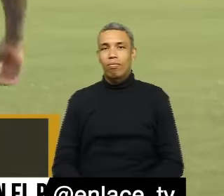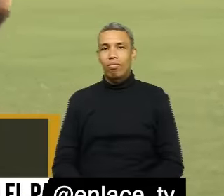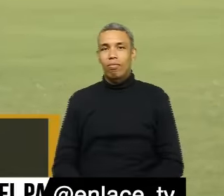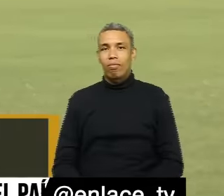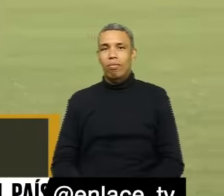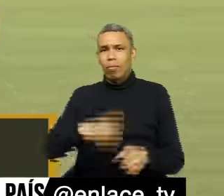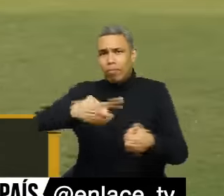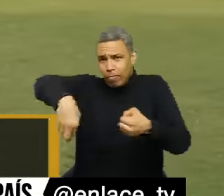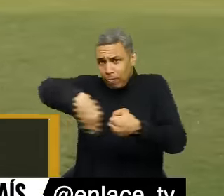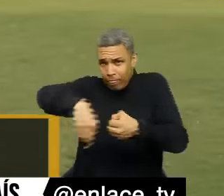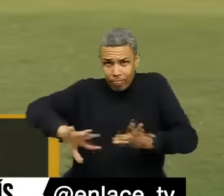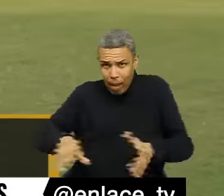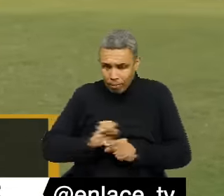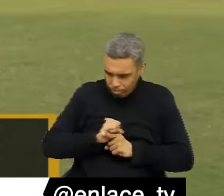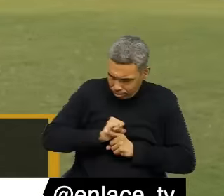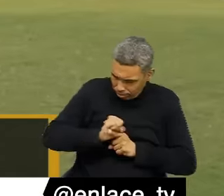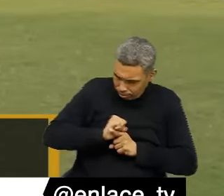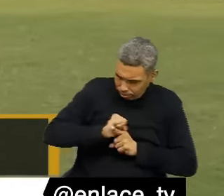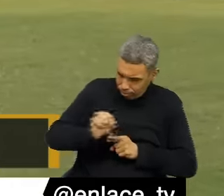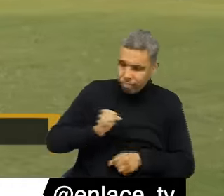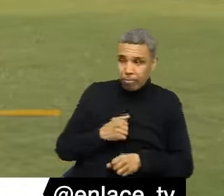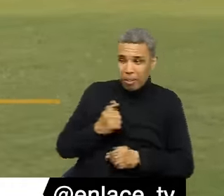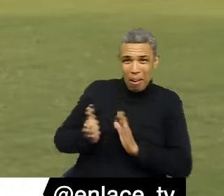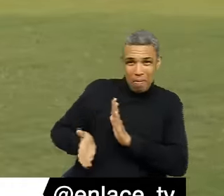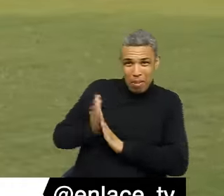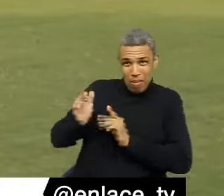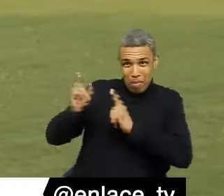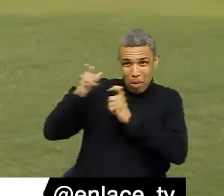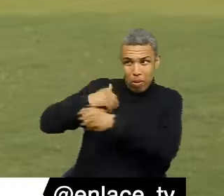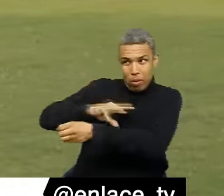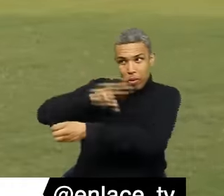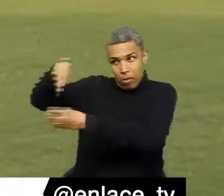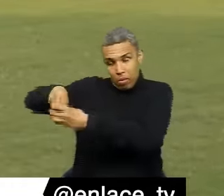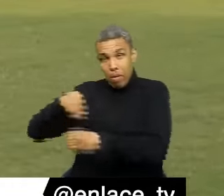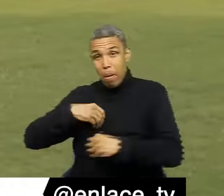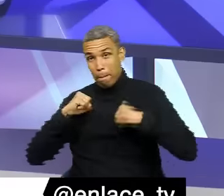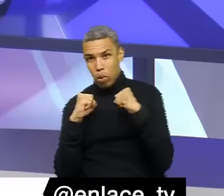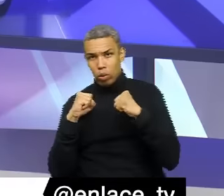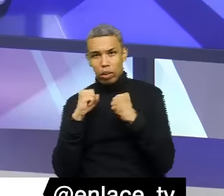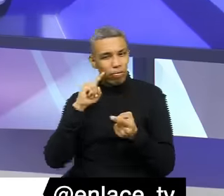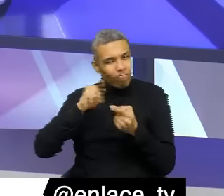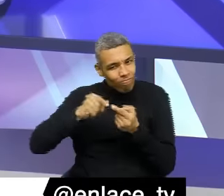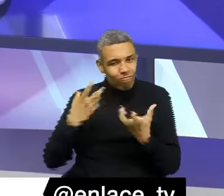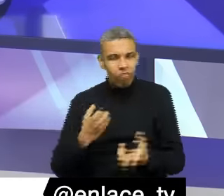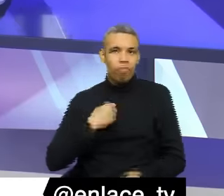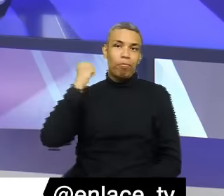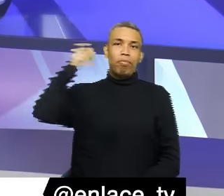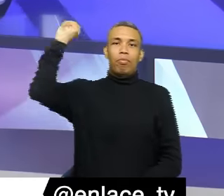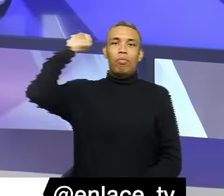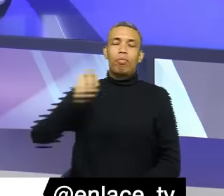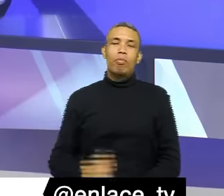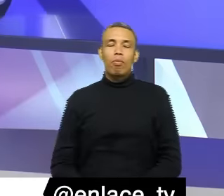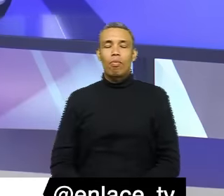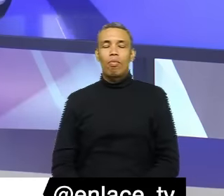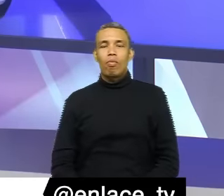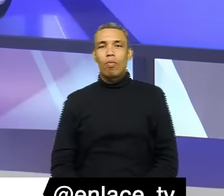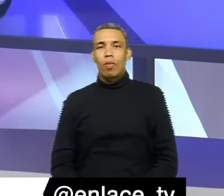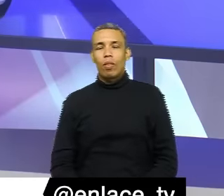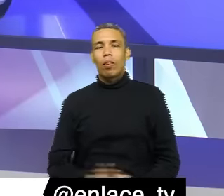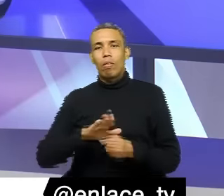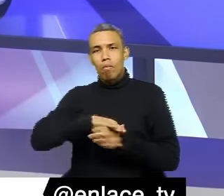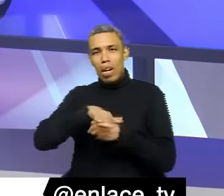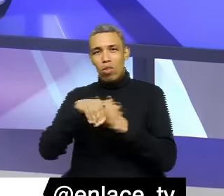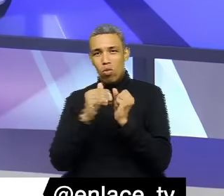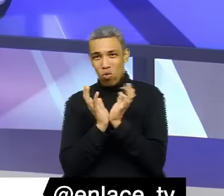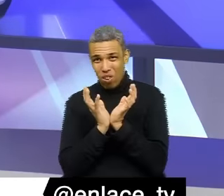sus motores para llegar a la capital del país en busca de los 3 puntos. Y Minifútbol en Aguas Claras llega a octavos